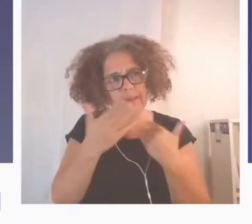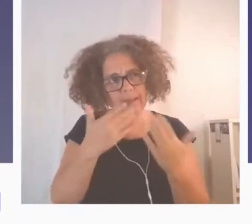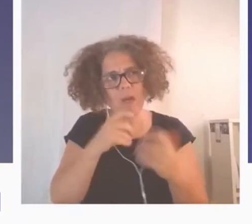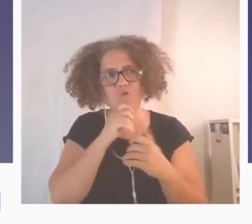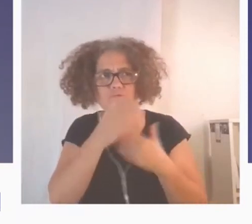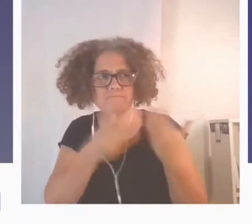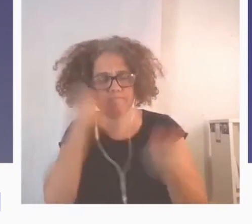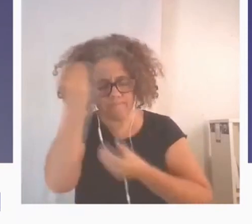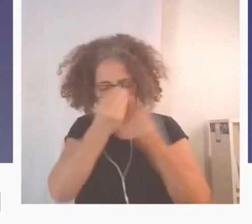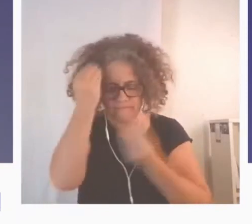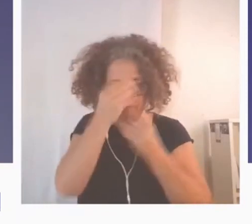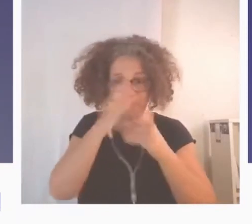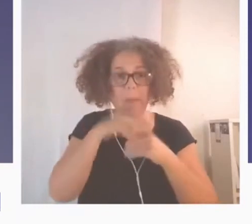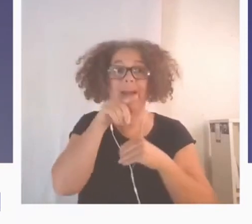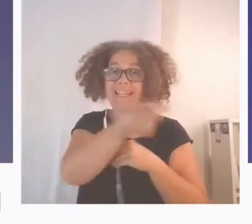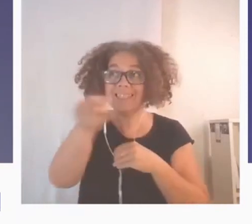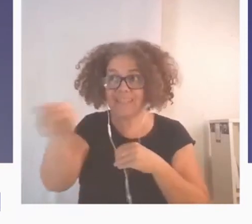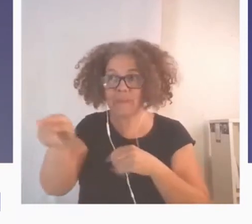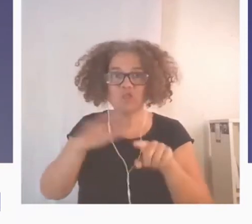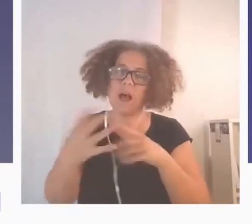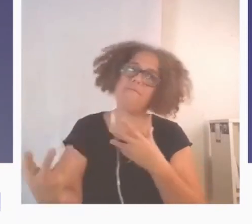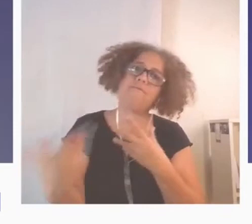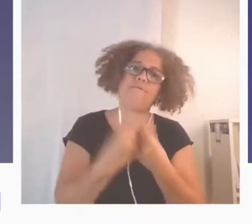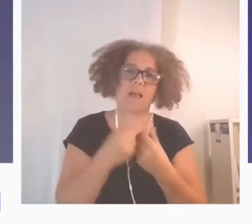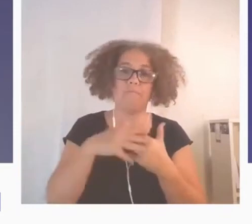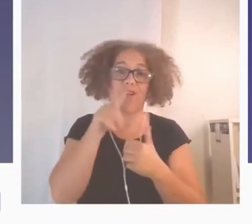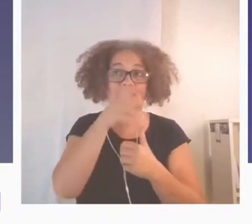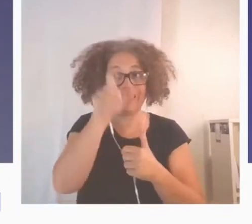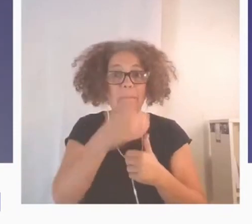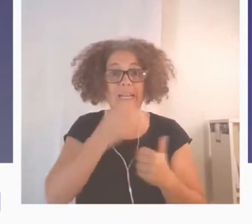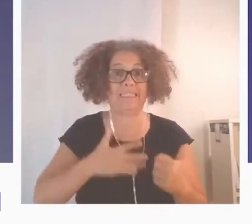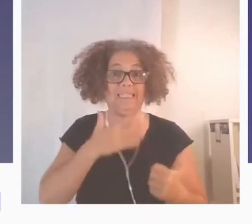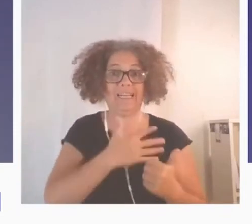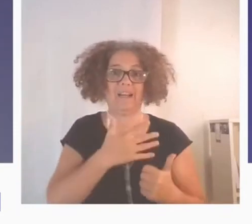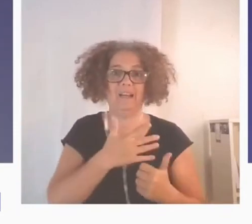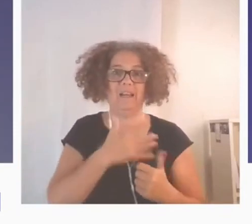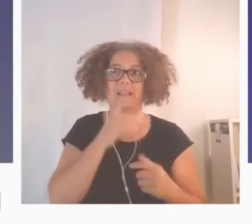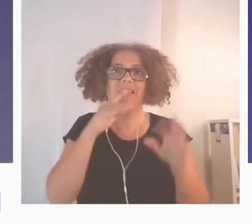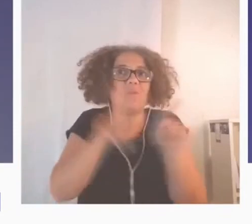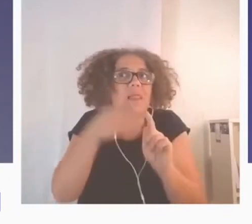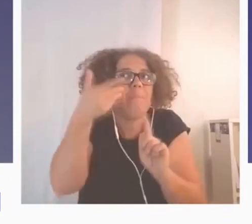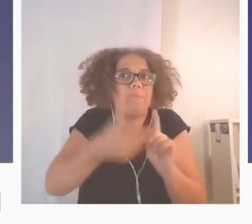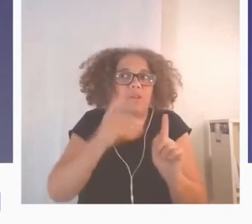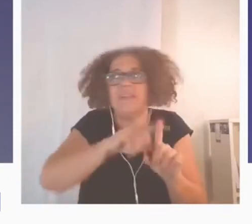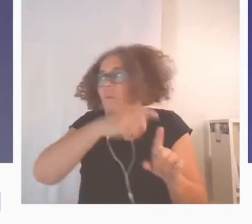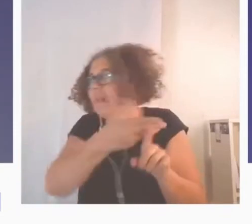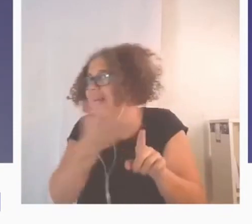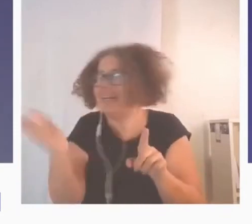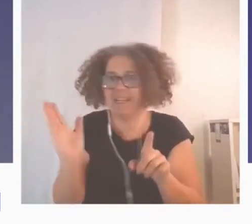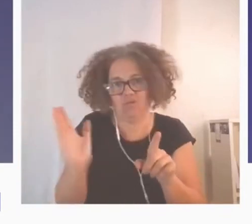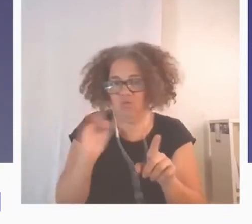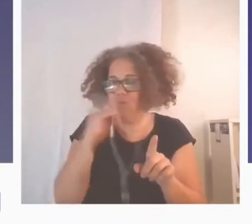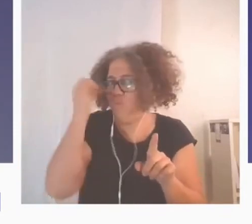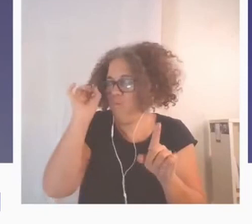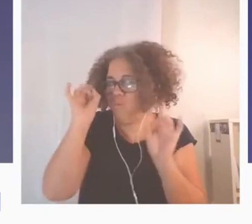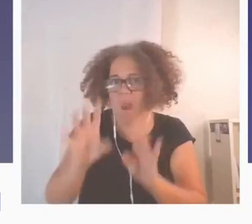cómo podemos llegar a esa persona en concreto, porque el bienestar de esa persona es tan importante como el del resto. Y